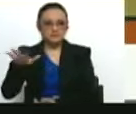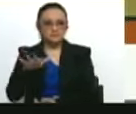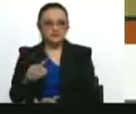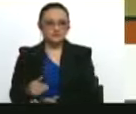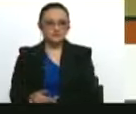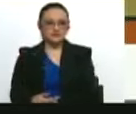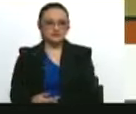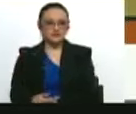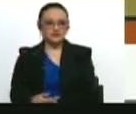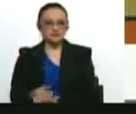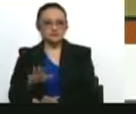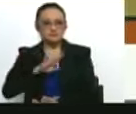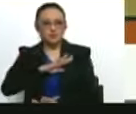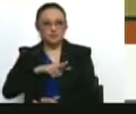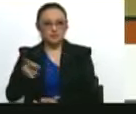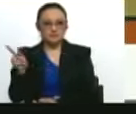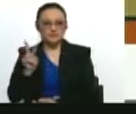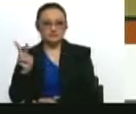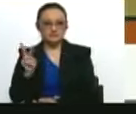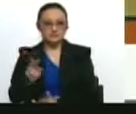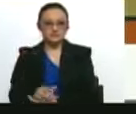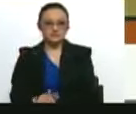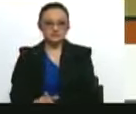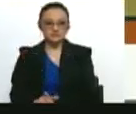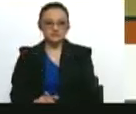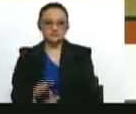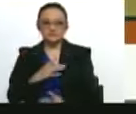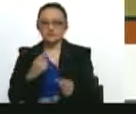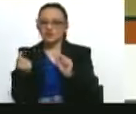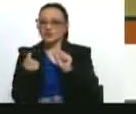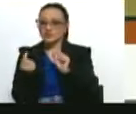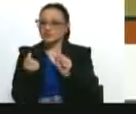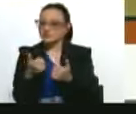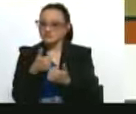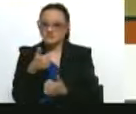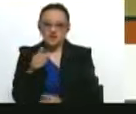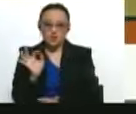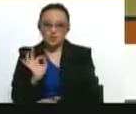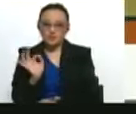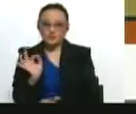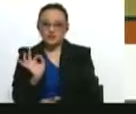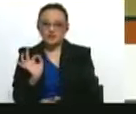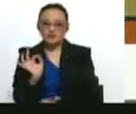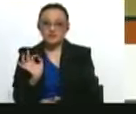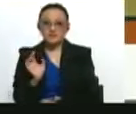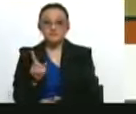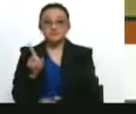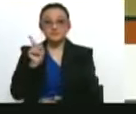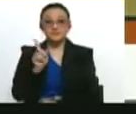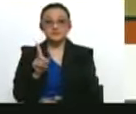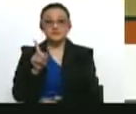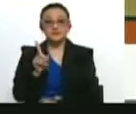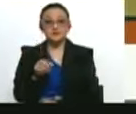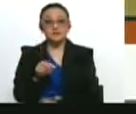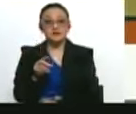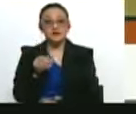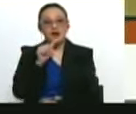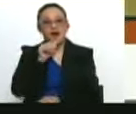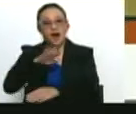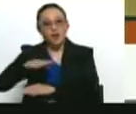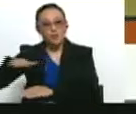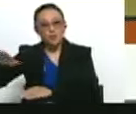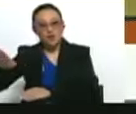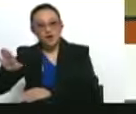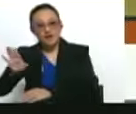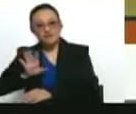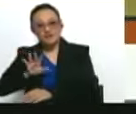de Venezuela. Eso no lo vamos a discutir con nadie. Pero más allá de eso, inclusive en las aguas que corresponden a